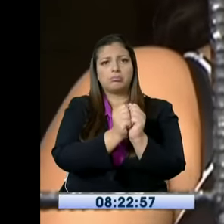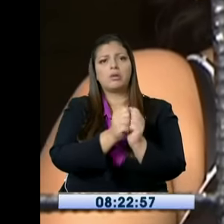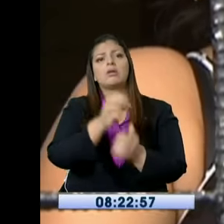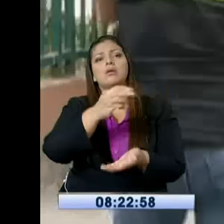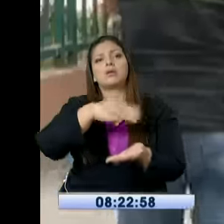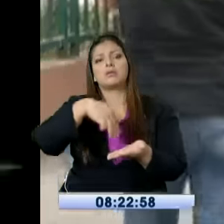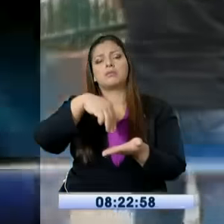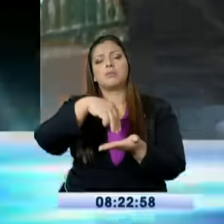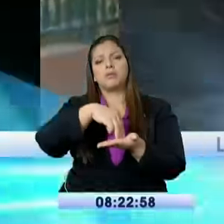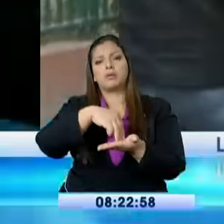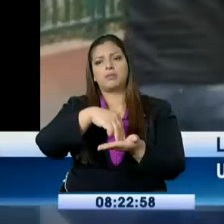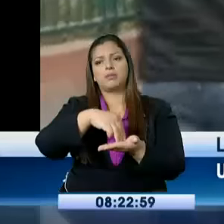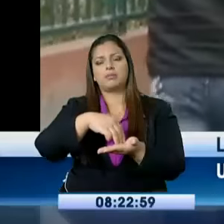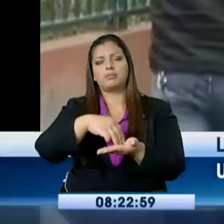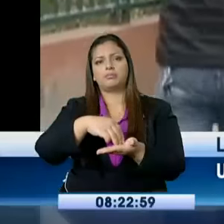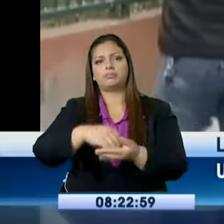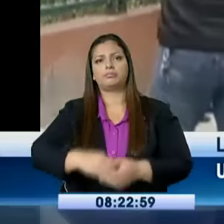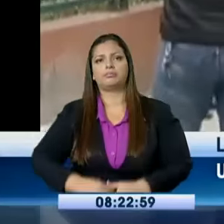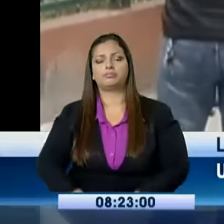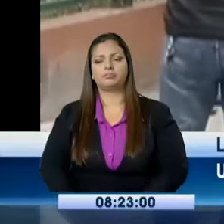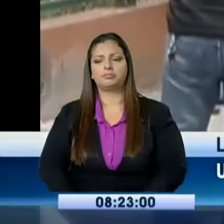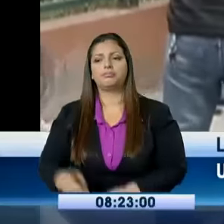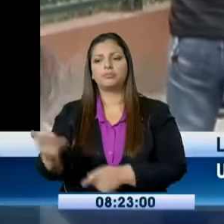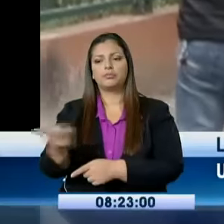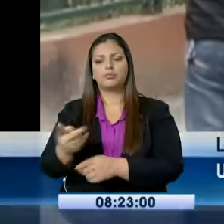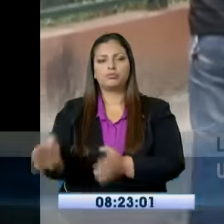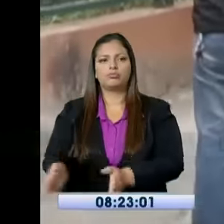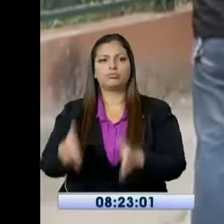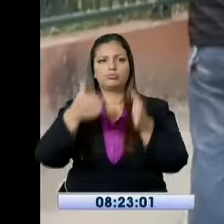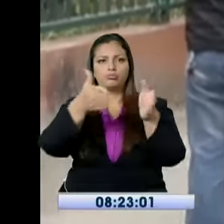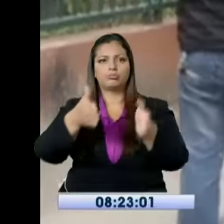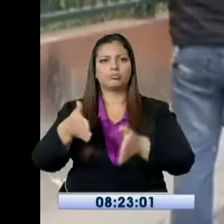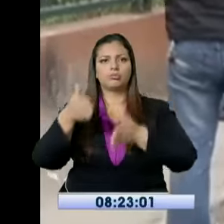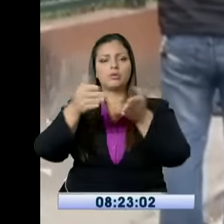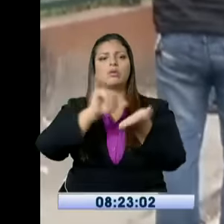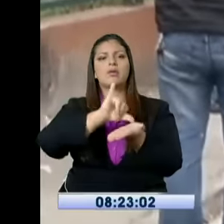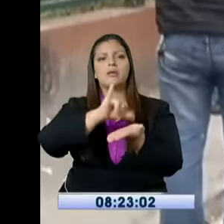allá. Informó Roselena Vázquez.